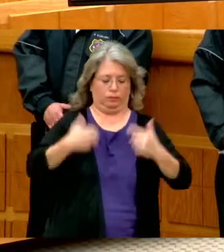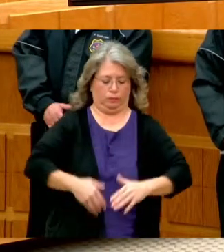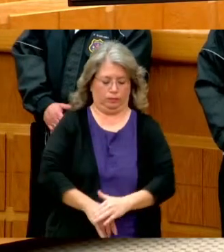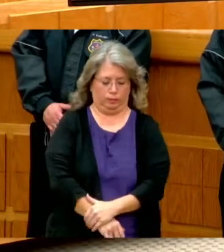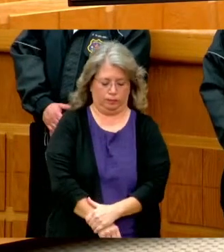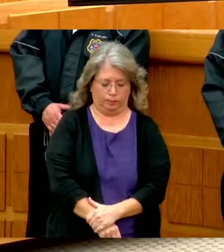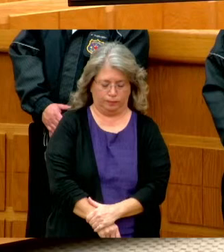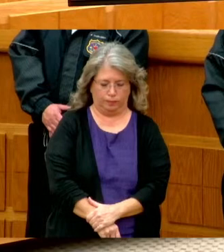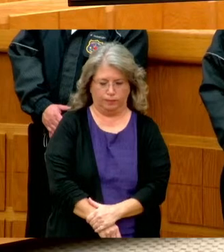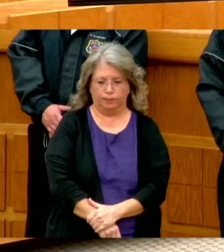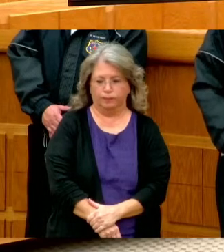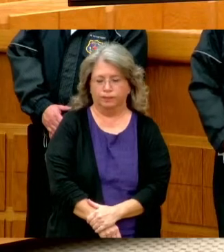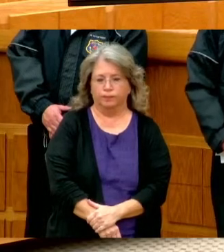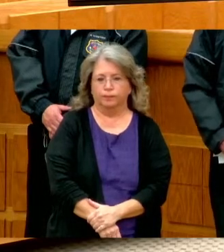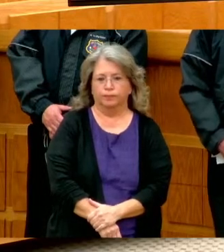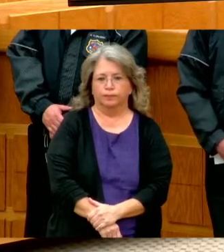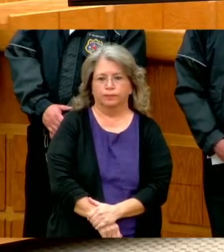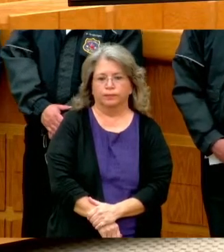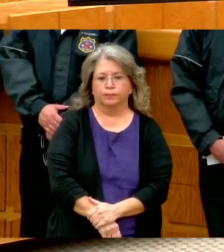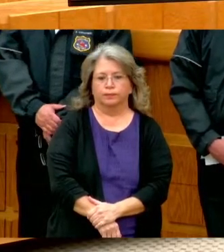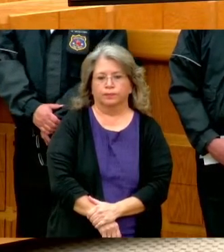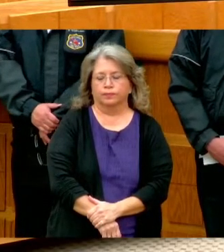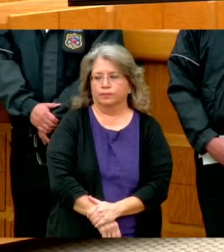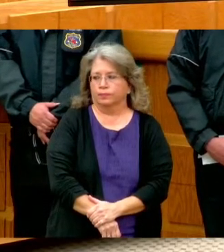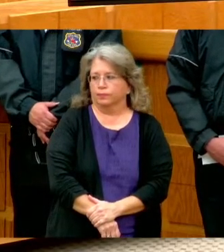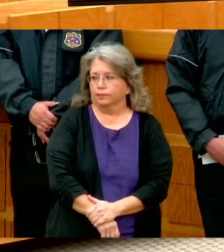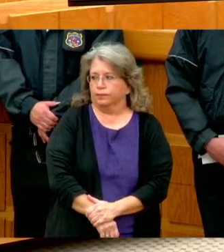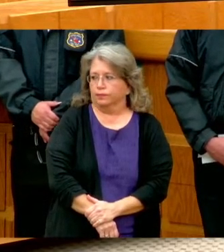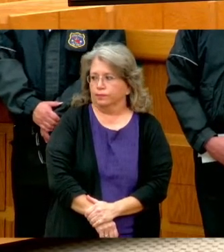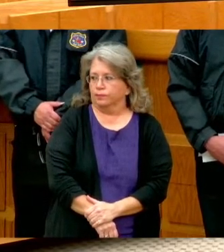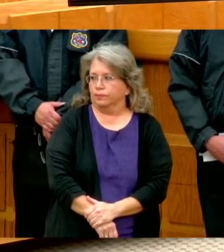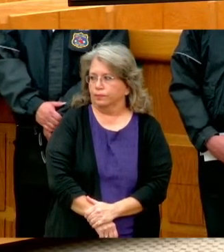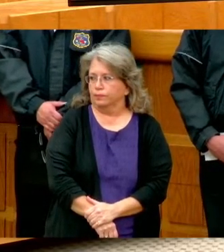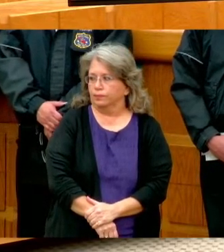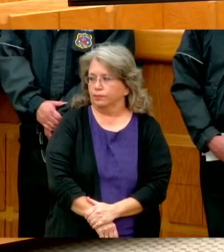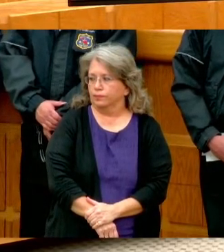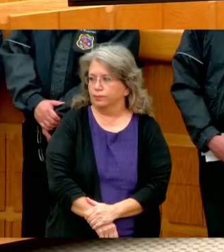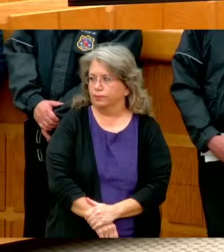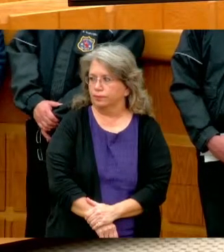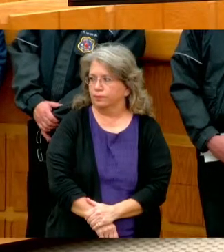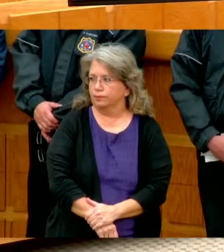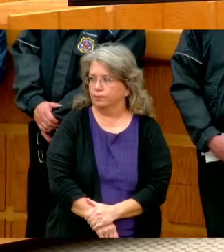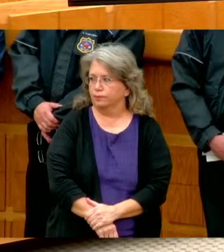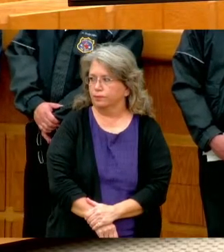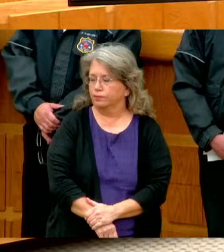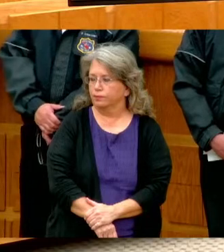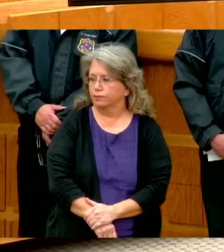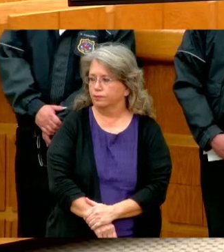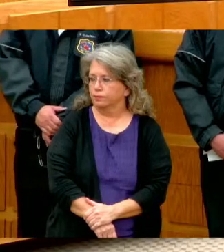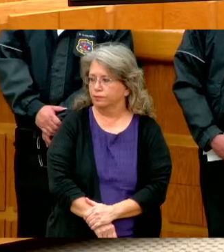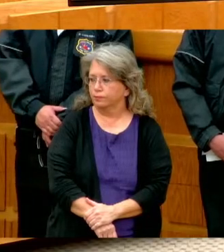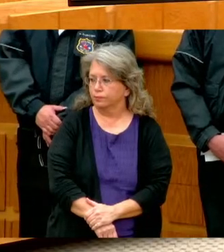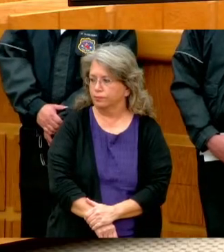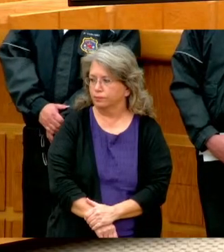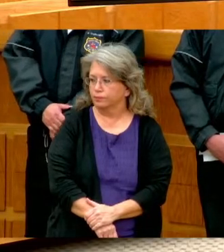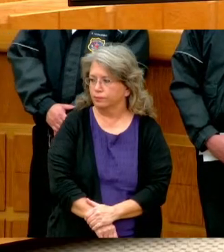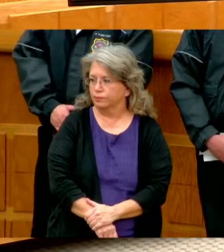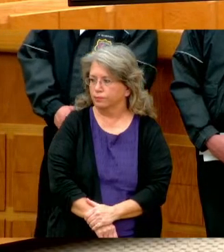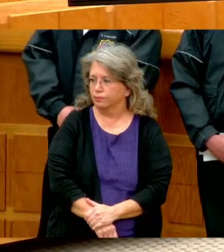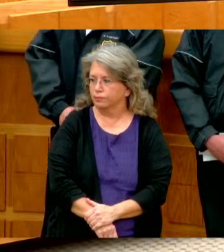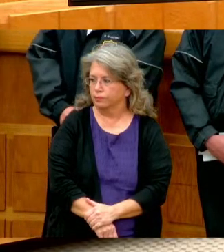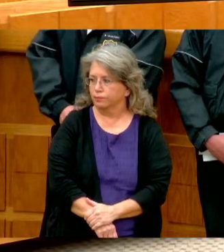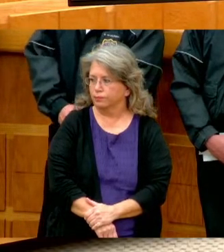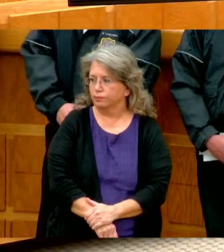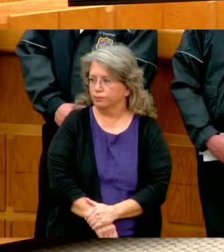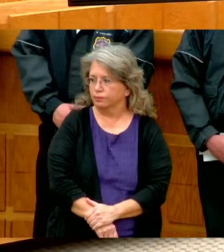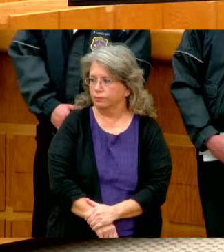vacunas por día, pero lo más seguro es que el primer día no podremos administrarlas todas. Actualmente hemos usado el Centro de Exposiciones Richard